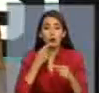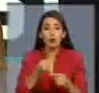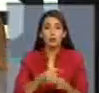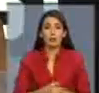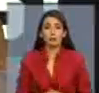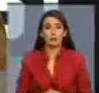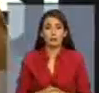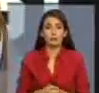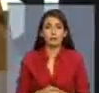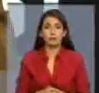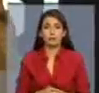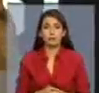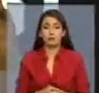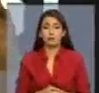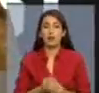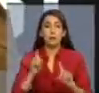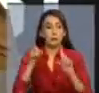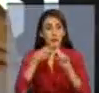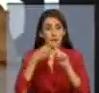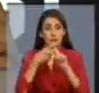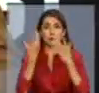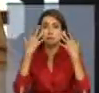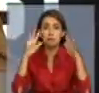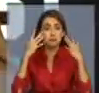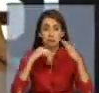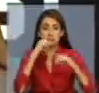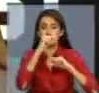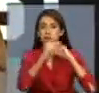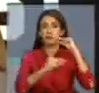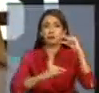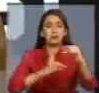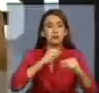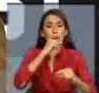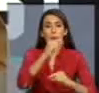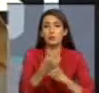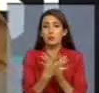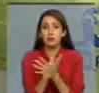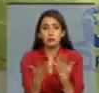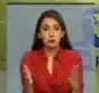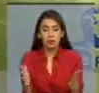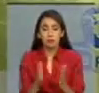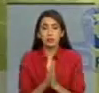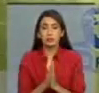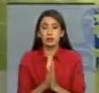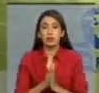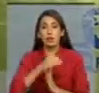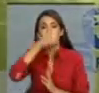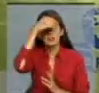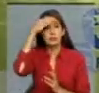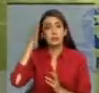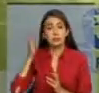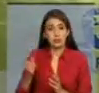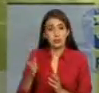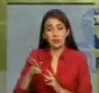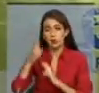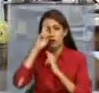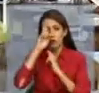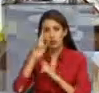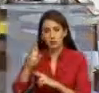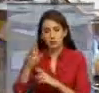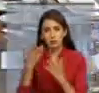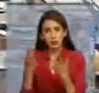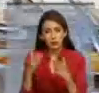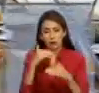se ha cumplido con el debido proceso, pues no se le ha permitido el derecho a su defensa. Serrano denunció que no se respetó el debido proceso y